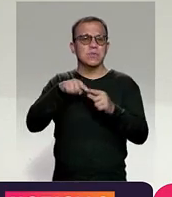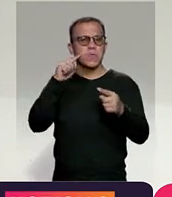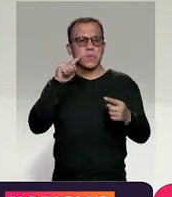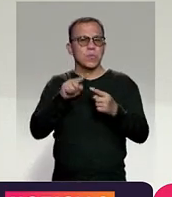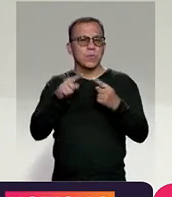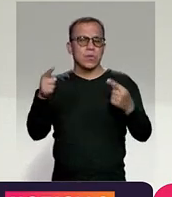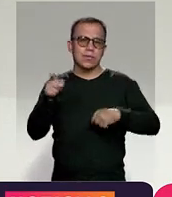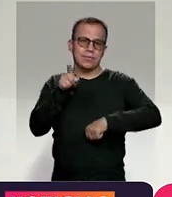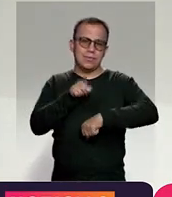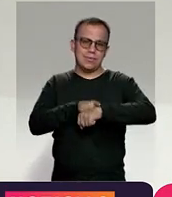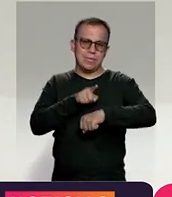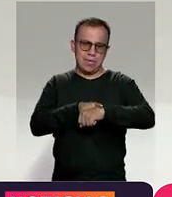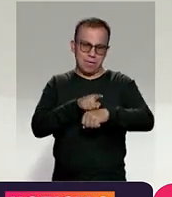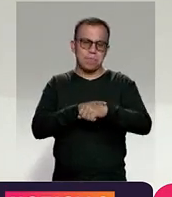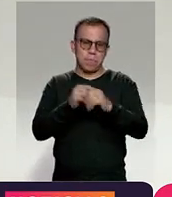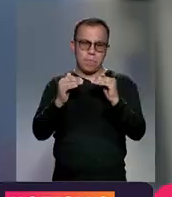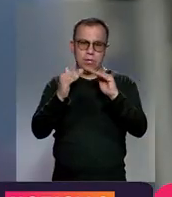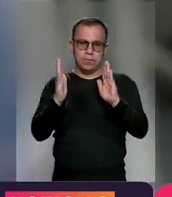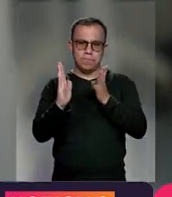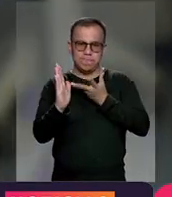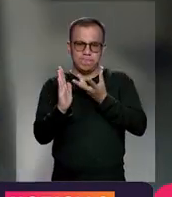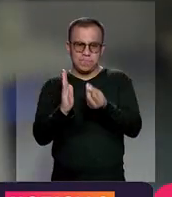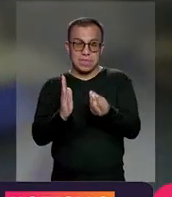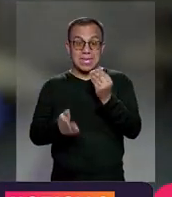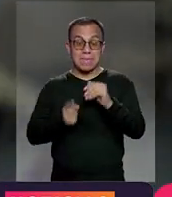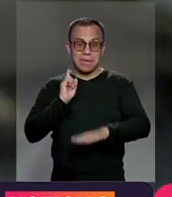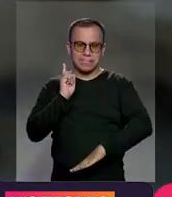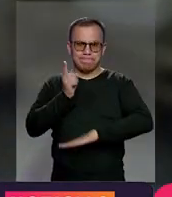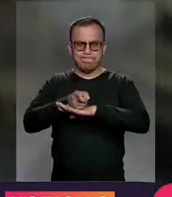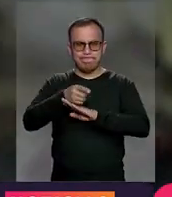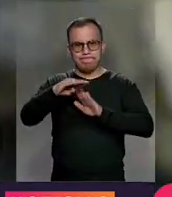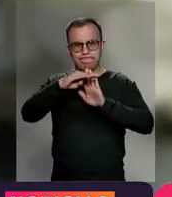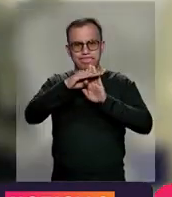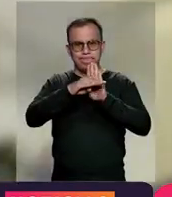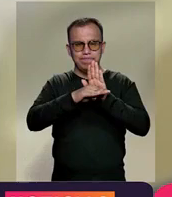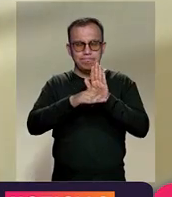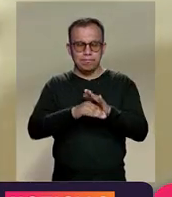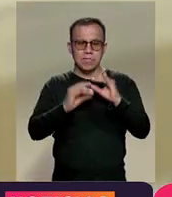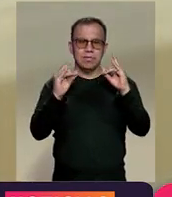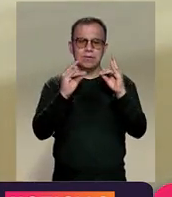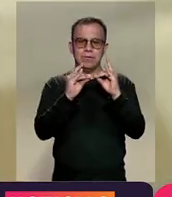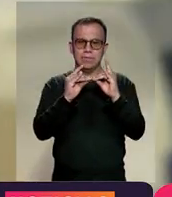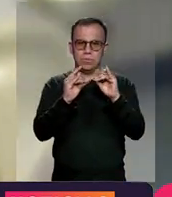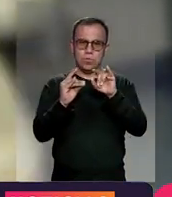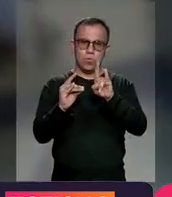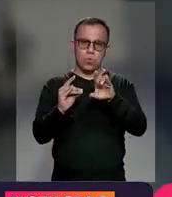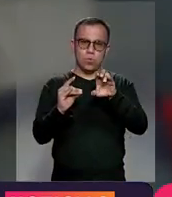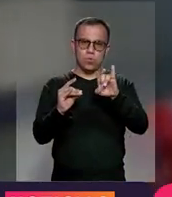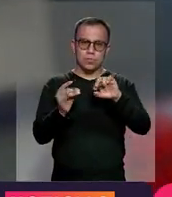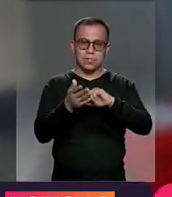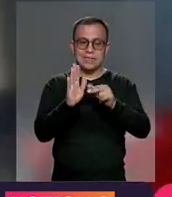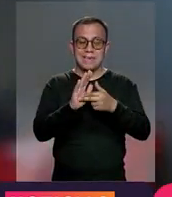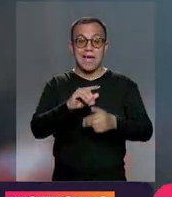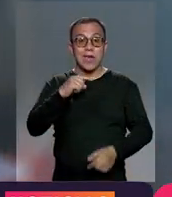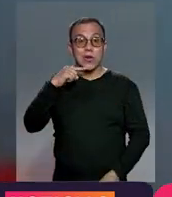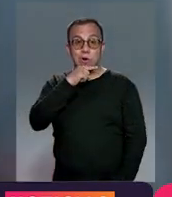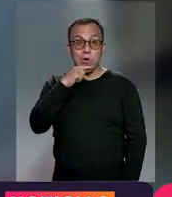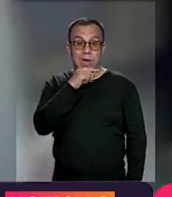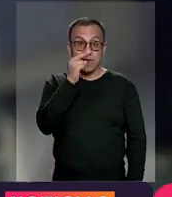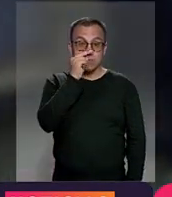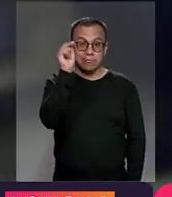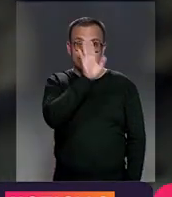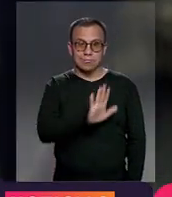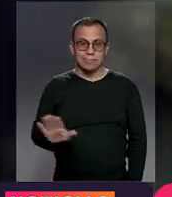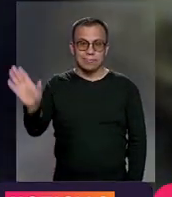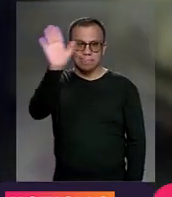digamos, el tiempo de cuarentena y sea mucho más estricto. Ante la ocupación de camas UCI, pidió declarar alerta roja hospitalaria nacional y tomar